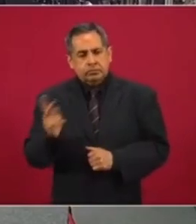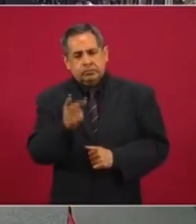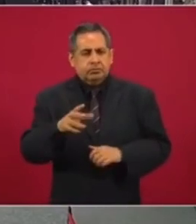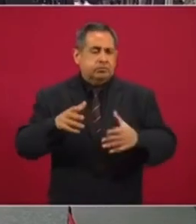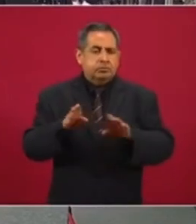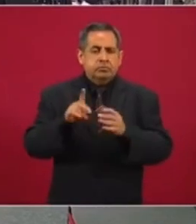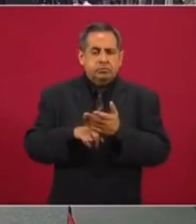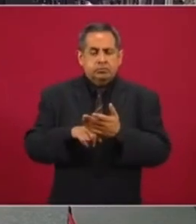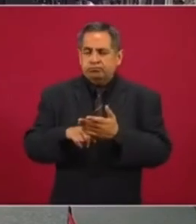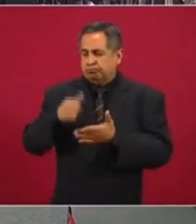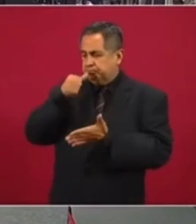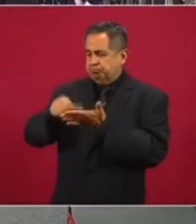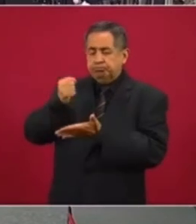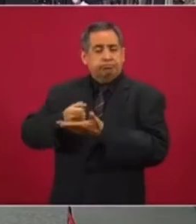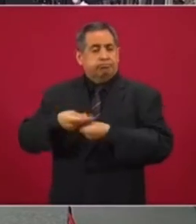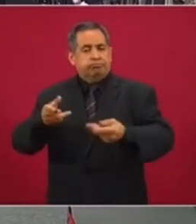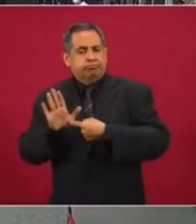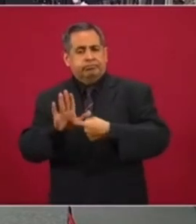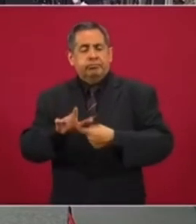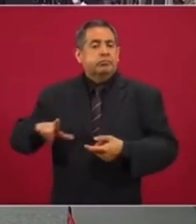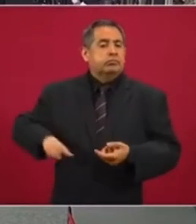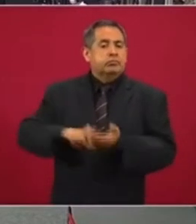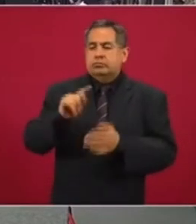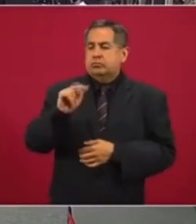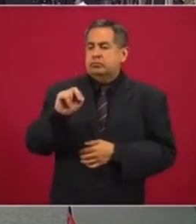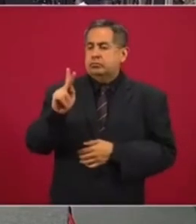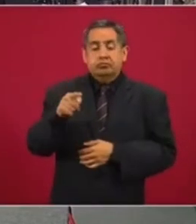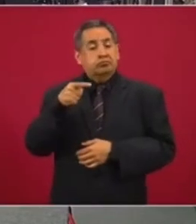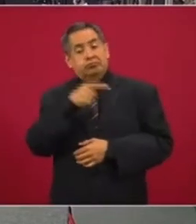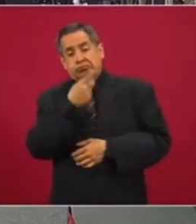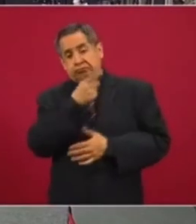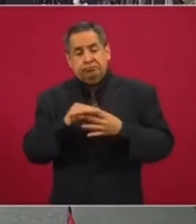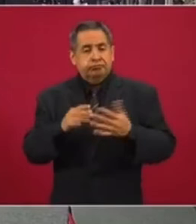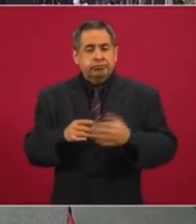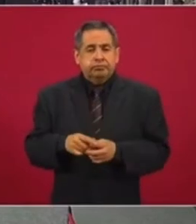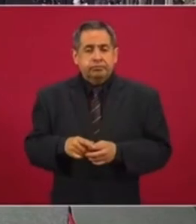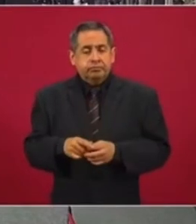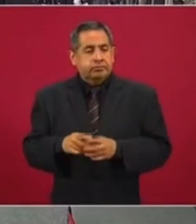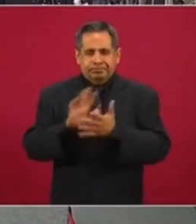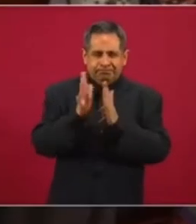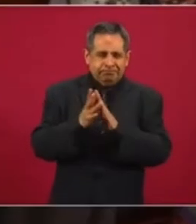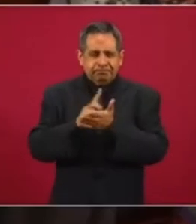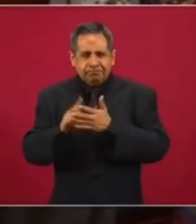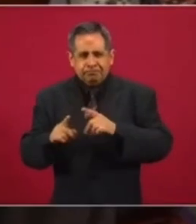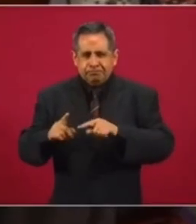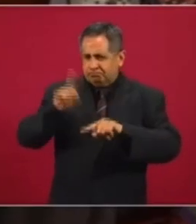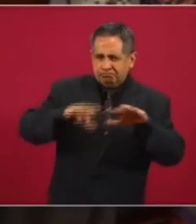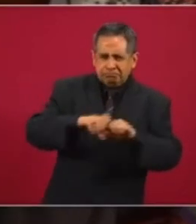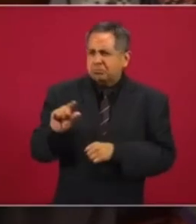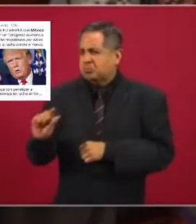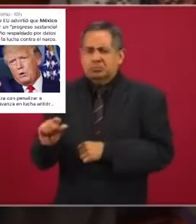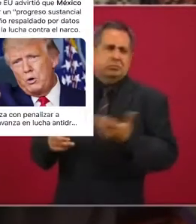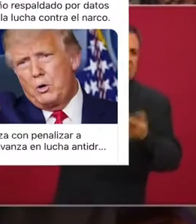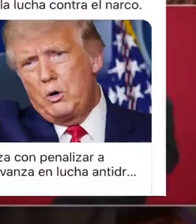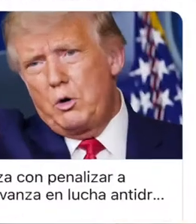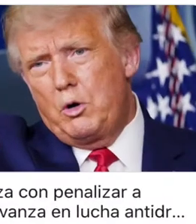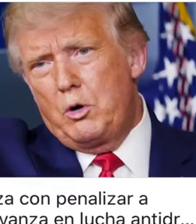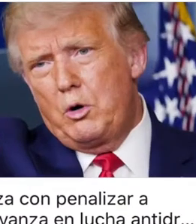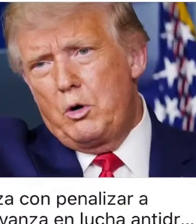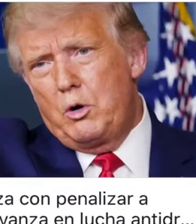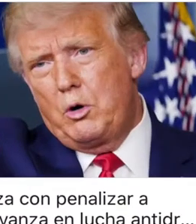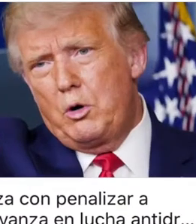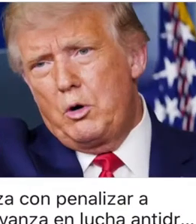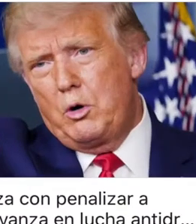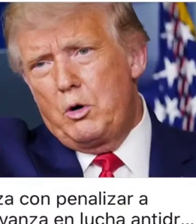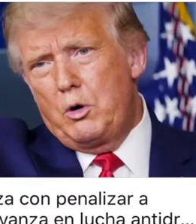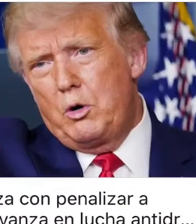consultarle acerca del memorando presidencial que presentó el gobierno de Donald Trump, en el que dice que los decomisos de narcóticos en México son demasiado bajos y que México podría estar incumpliendo sus